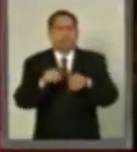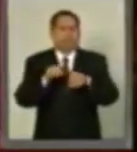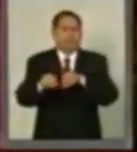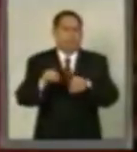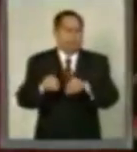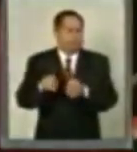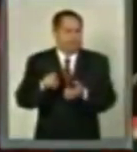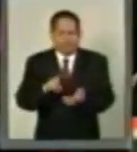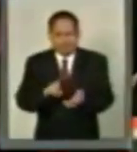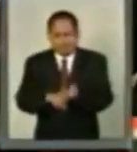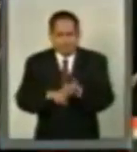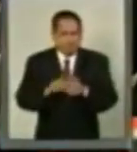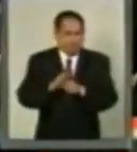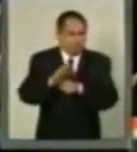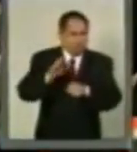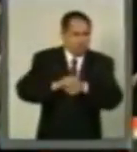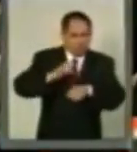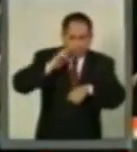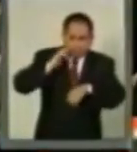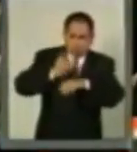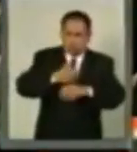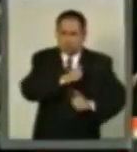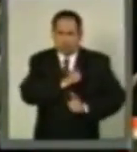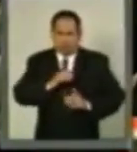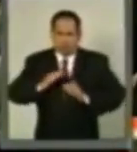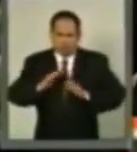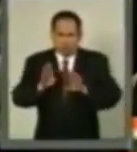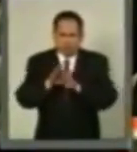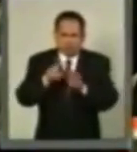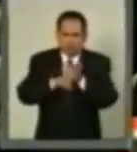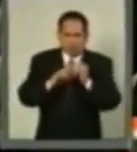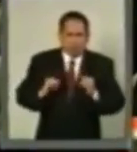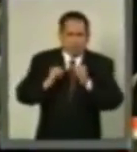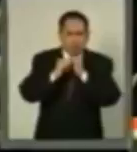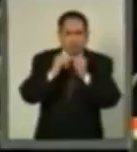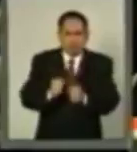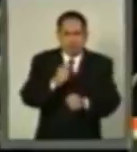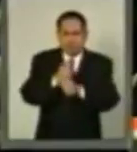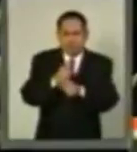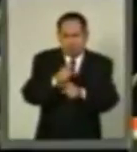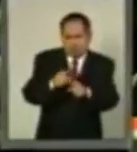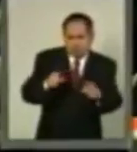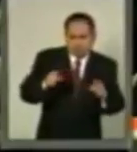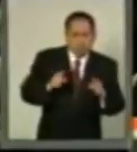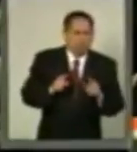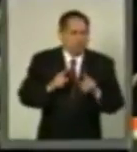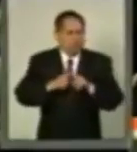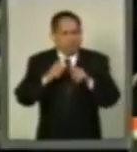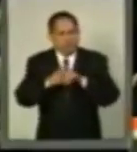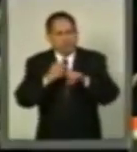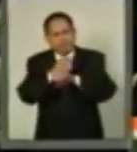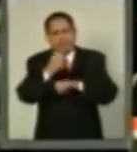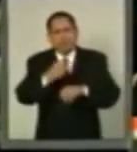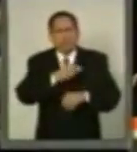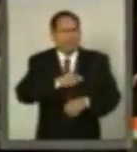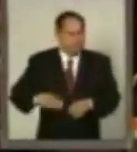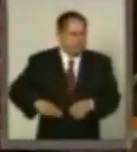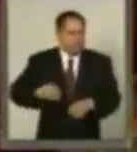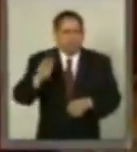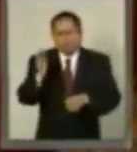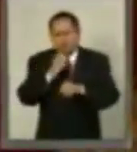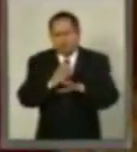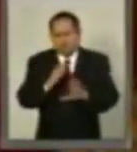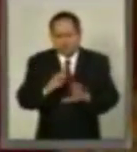y las facultades de las Fuerzas Armadas y de las instituciones de seguridad pública en los estados y en los municipios y en la